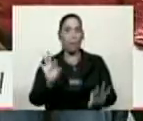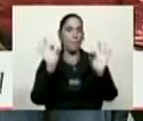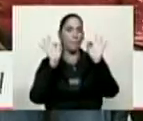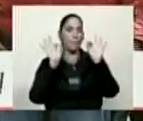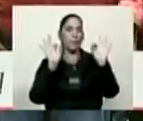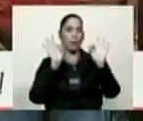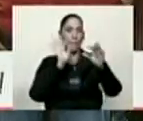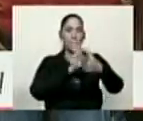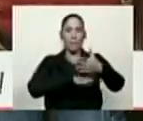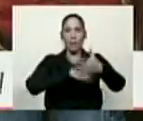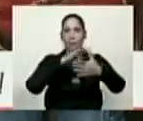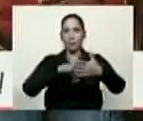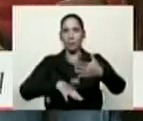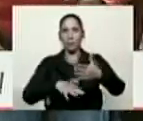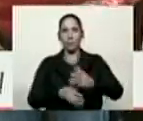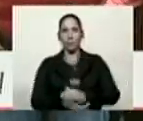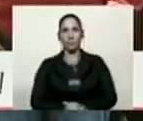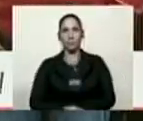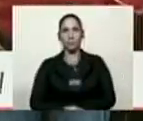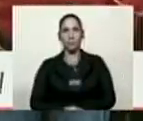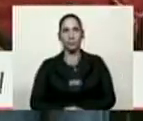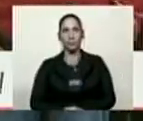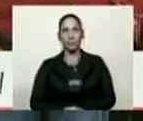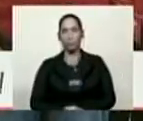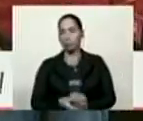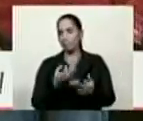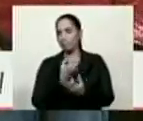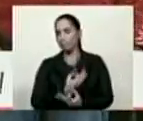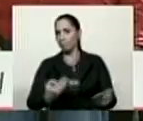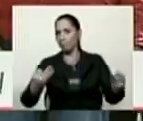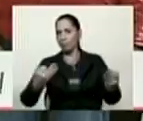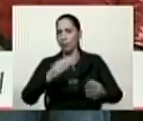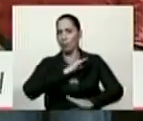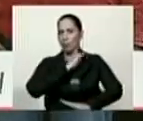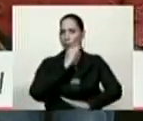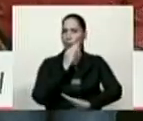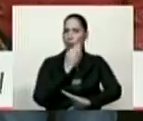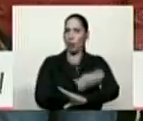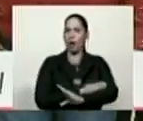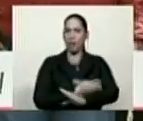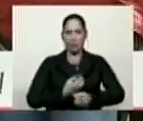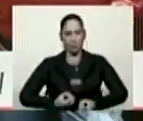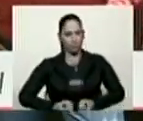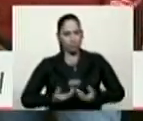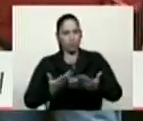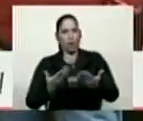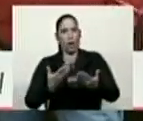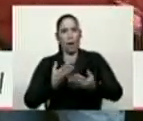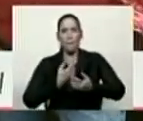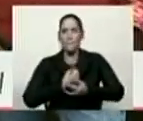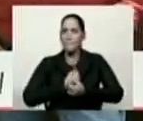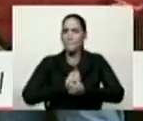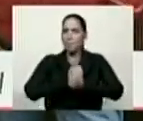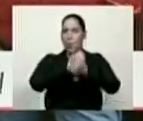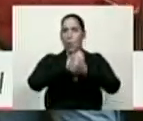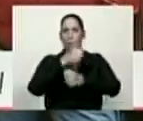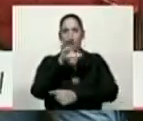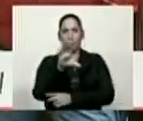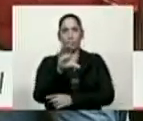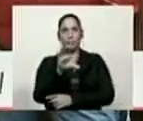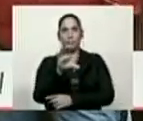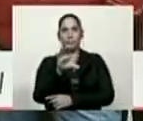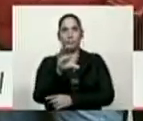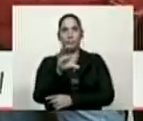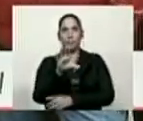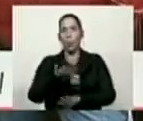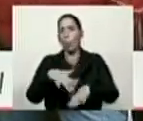Barcelona episodios extraordinarios de valentía, de entrega, de amor por la patria.